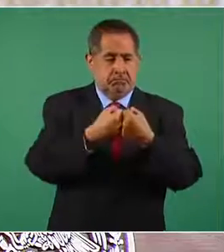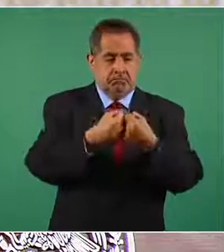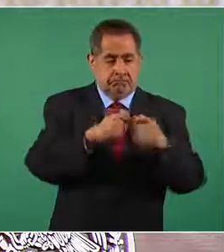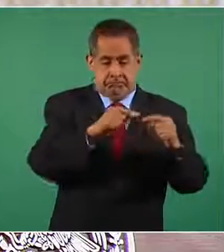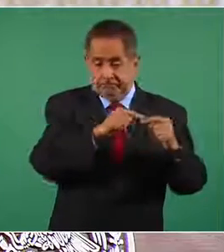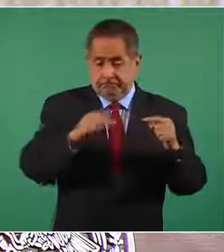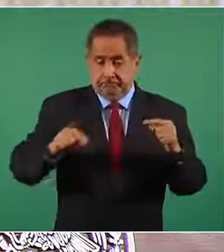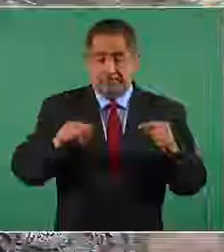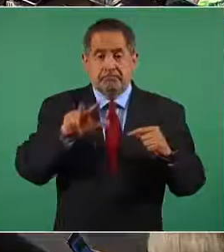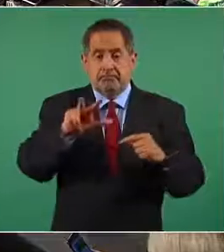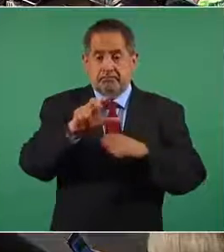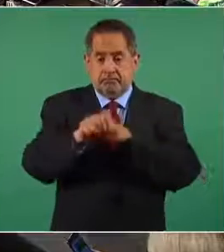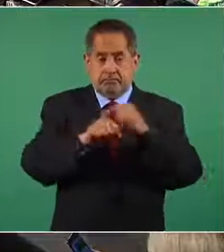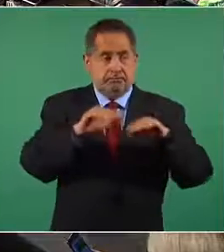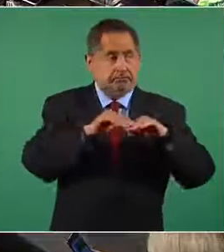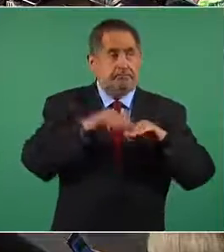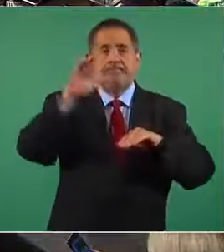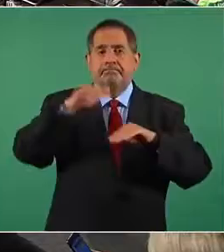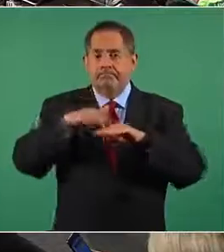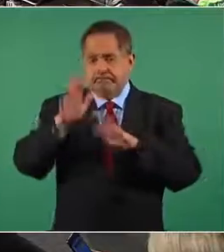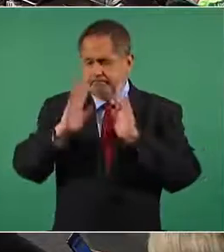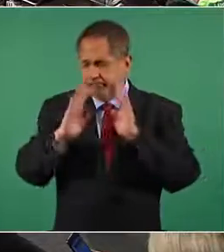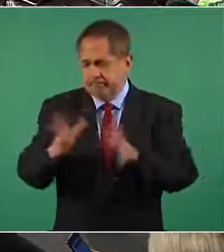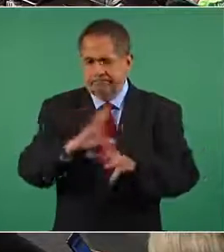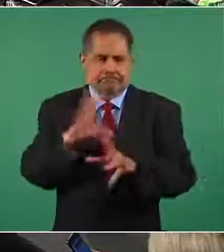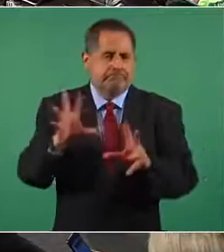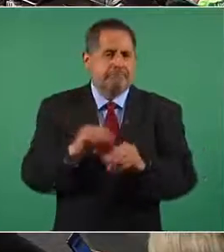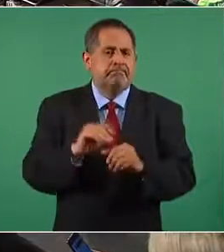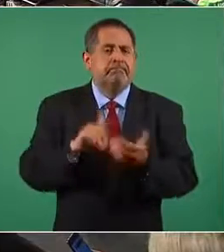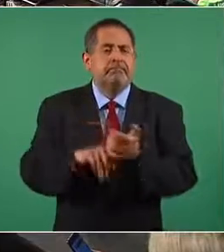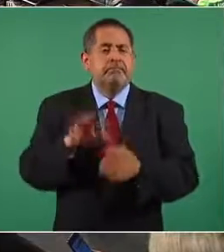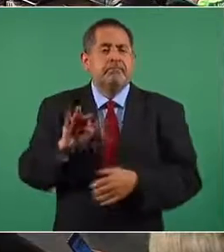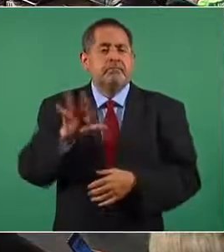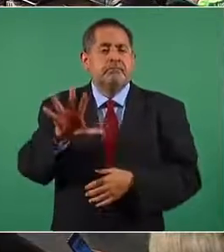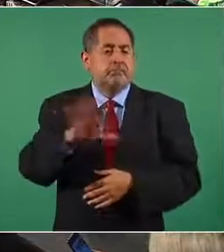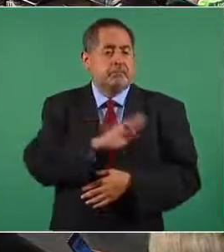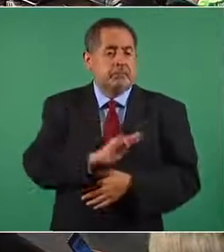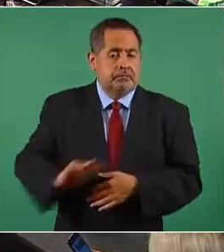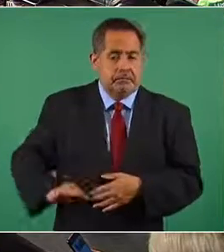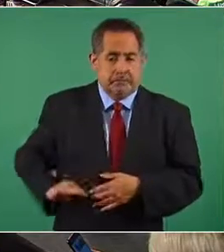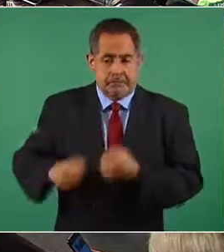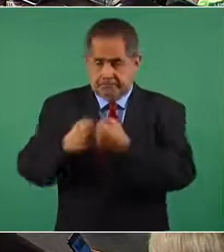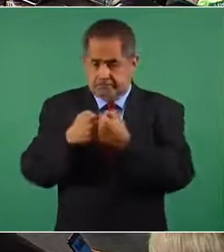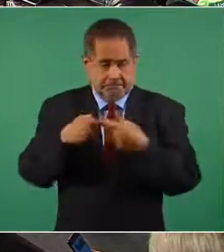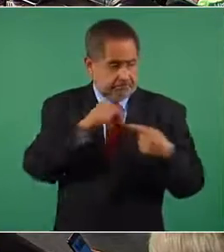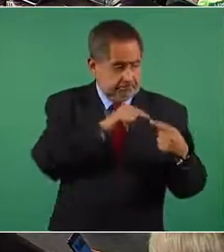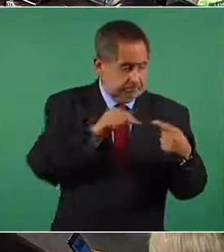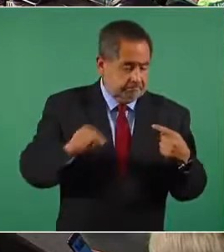de 18 años en 45 municipios fronterizos.